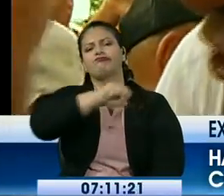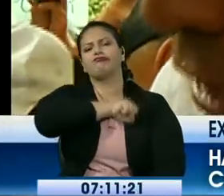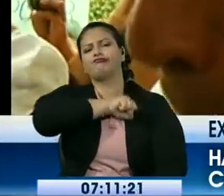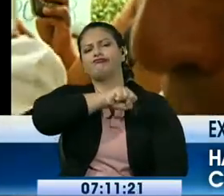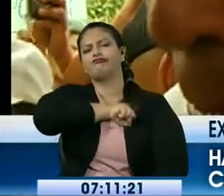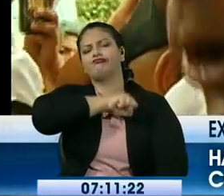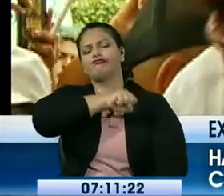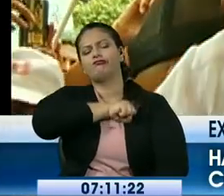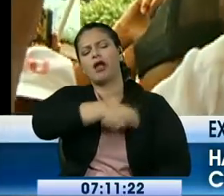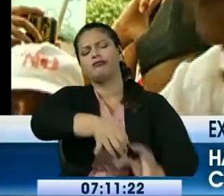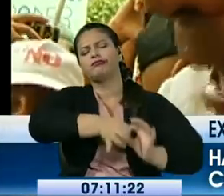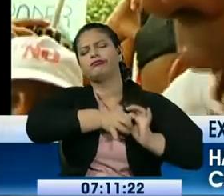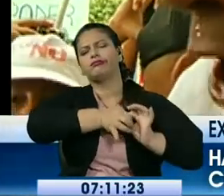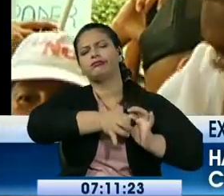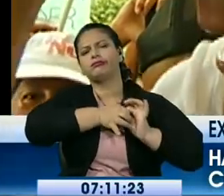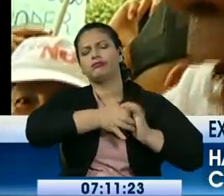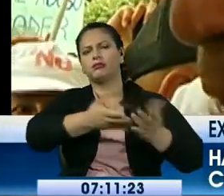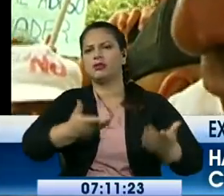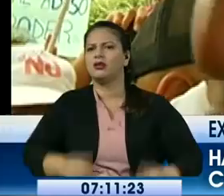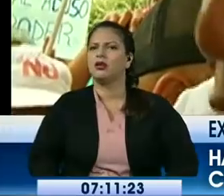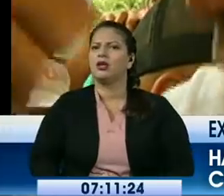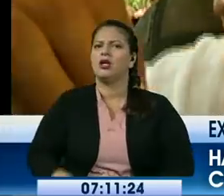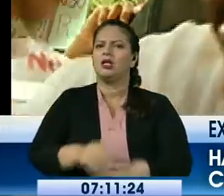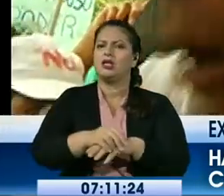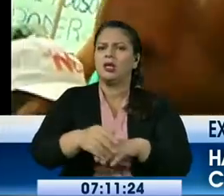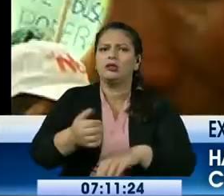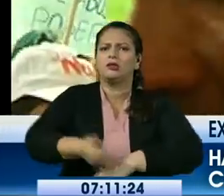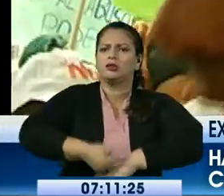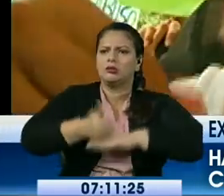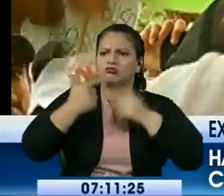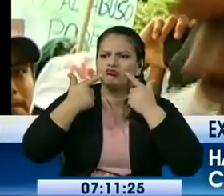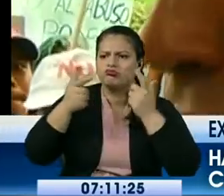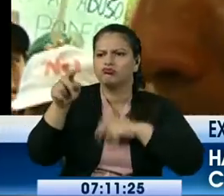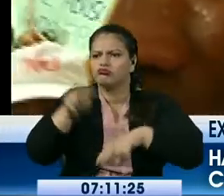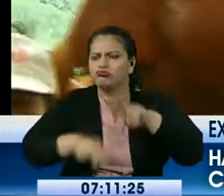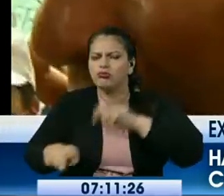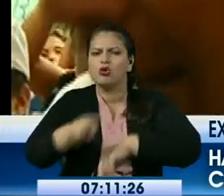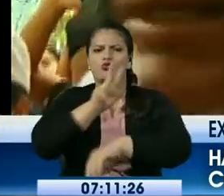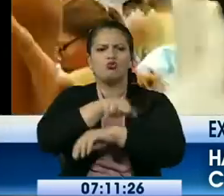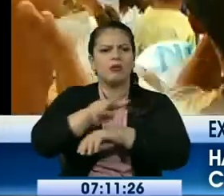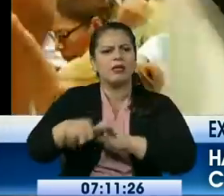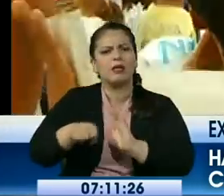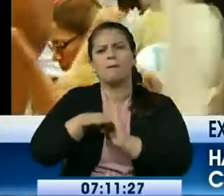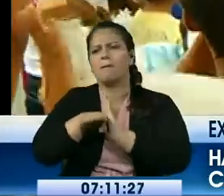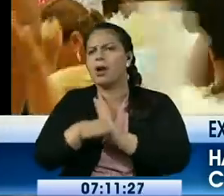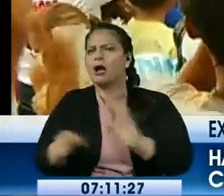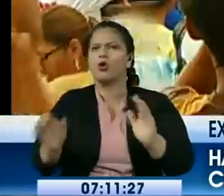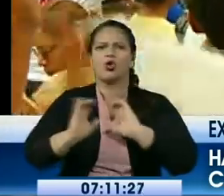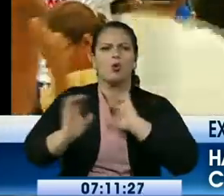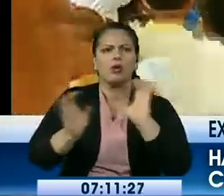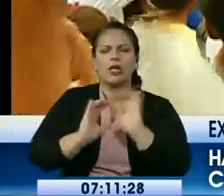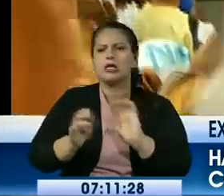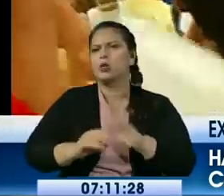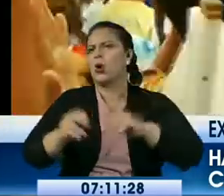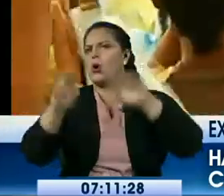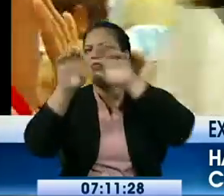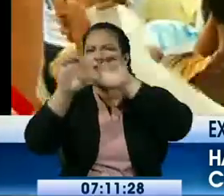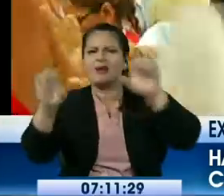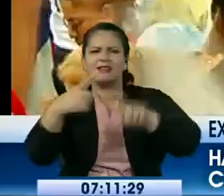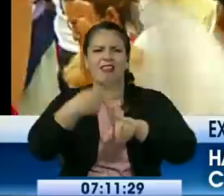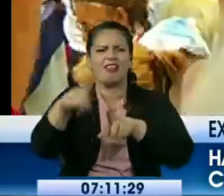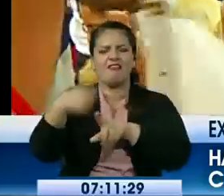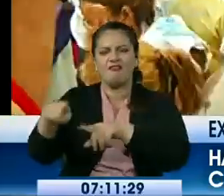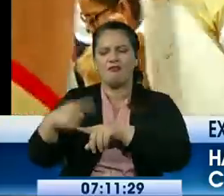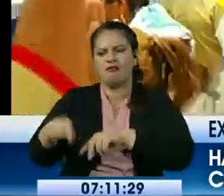del pueblo, superintendente de banco, superintendente de comunicaciones, de compañías, los otros superintendentes. Durante su periplo, Correa volvió a criticar al